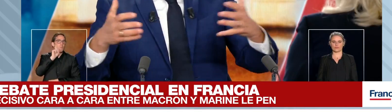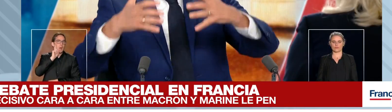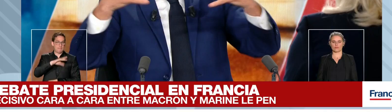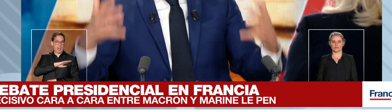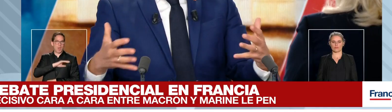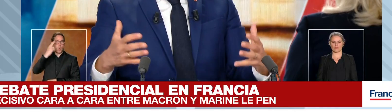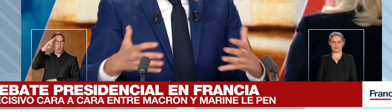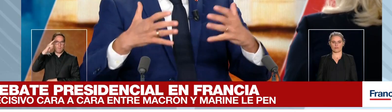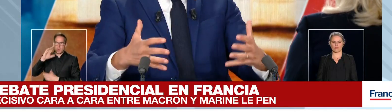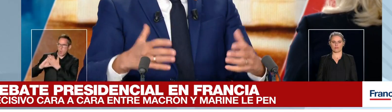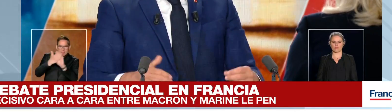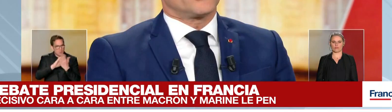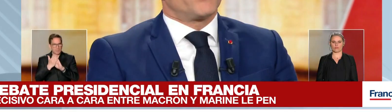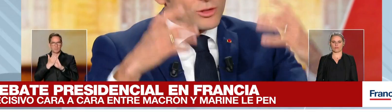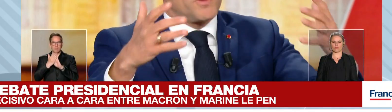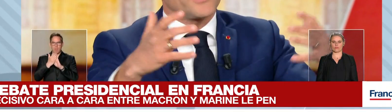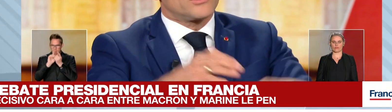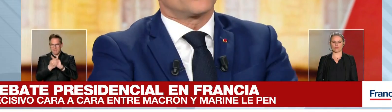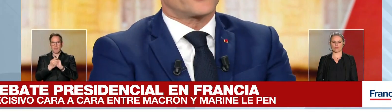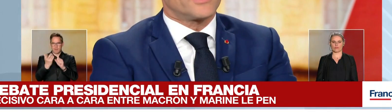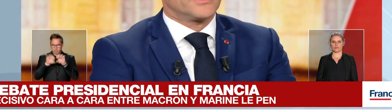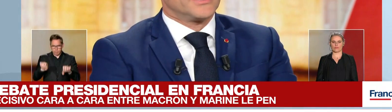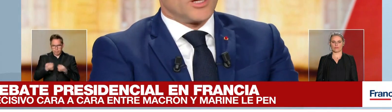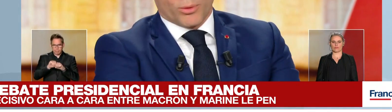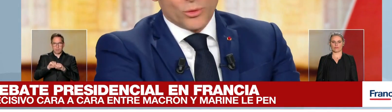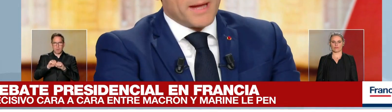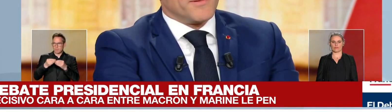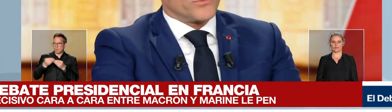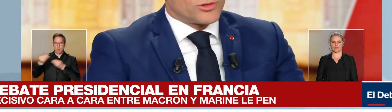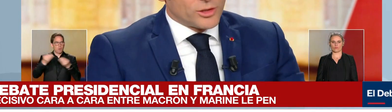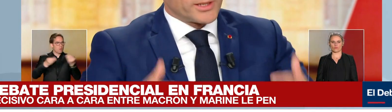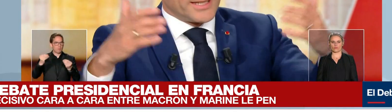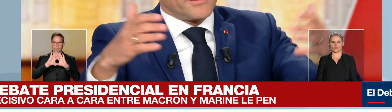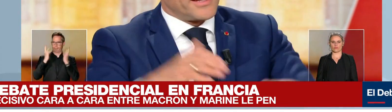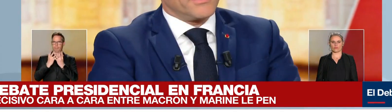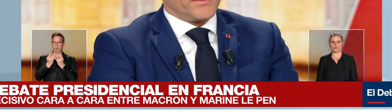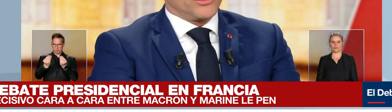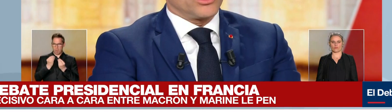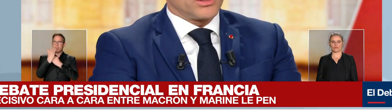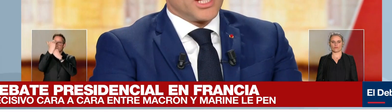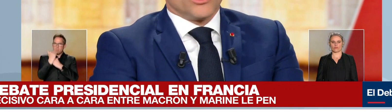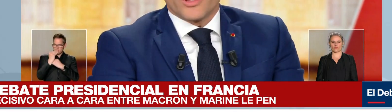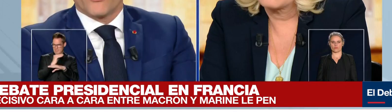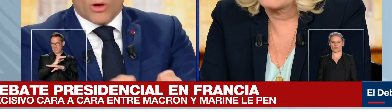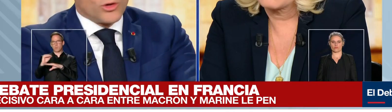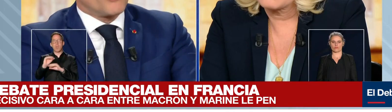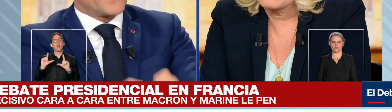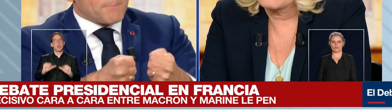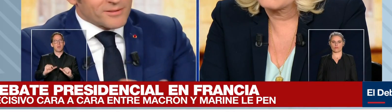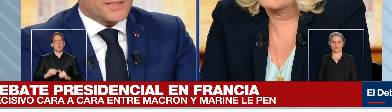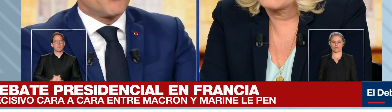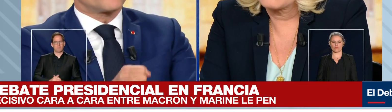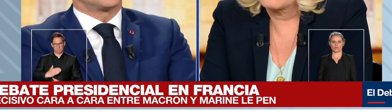2021. Lo hicimos a través de un acuerdo europeo y nos convertimos en el primer continente productor y exportador de vacunas para nosotros, para nuestra seguridad y para la de otros.